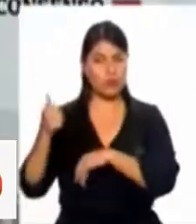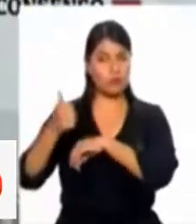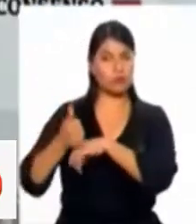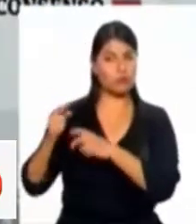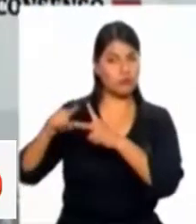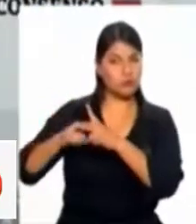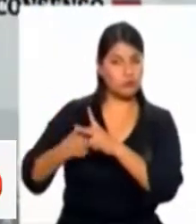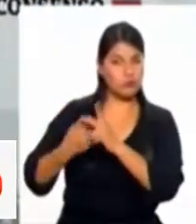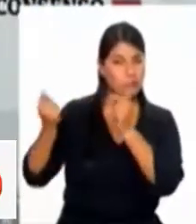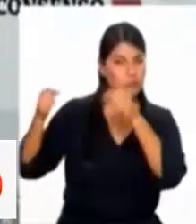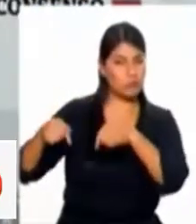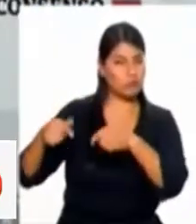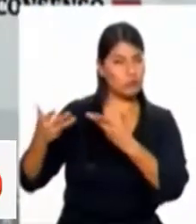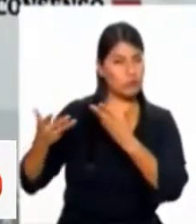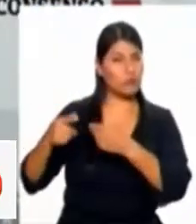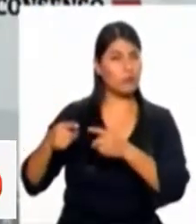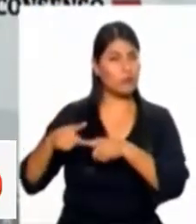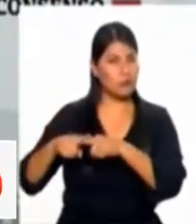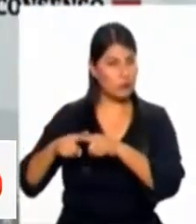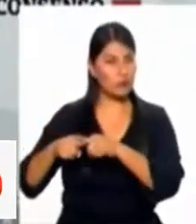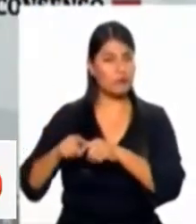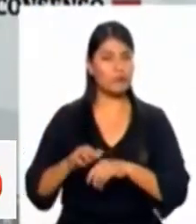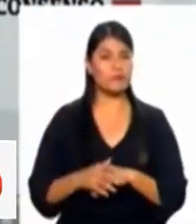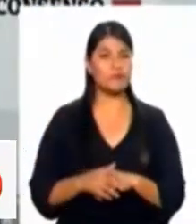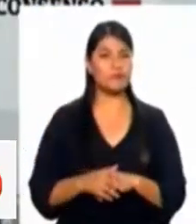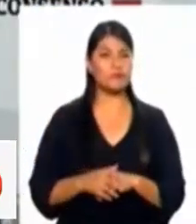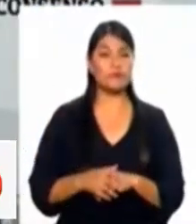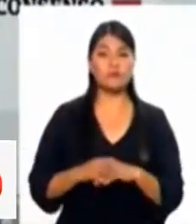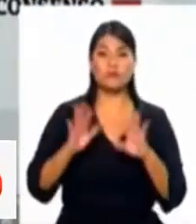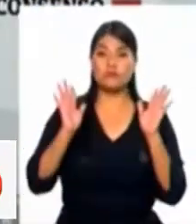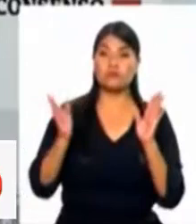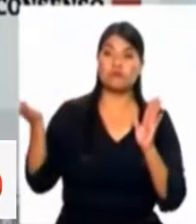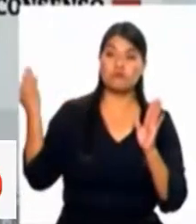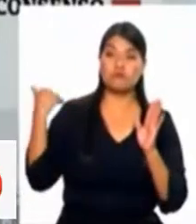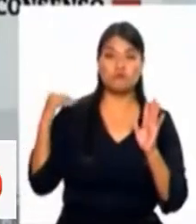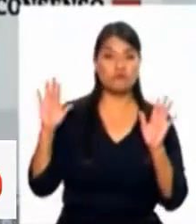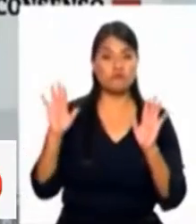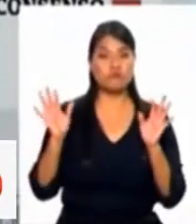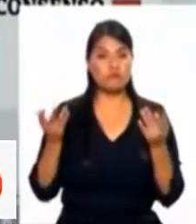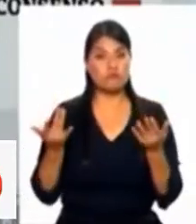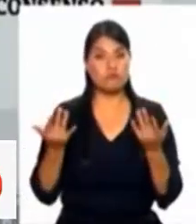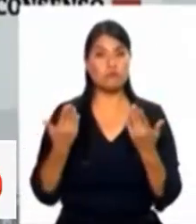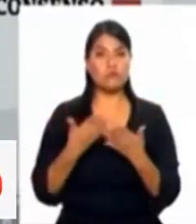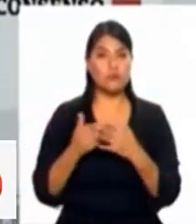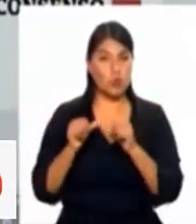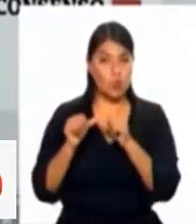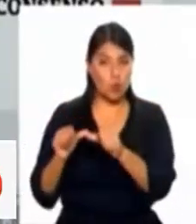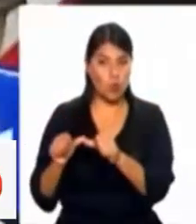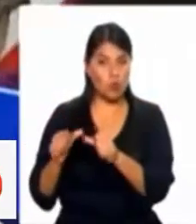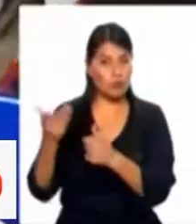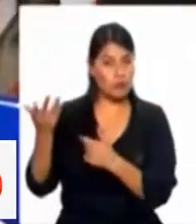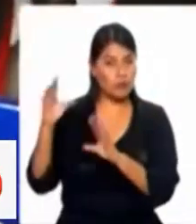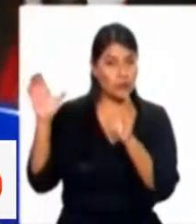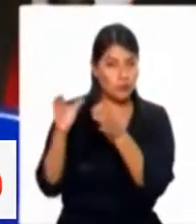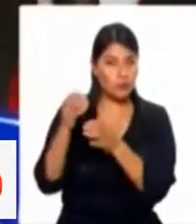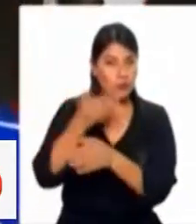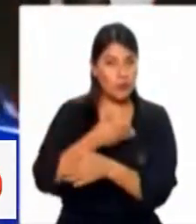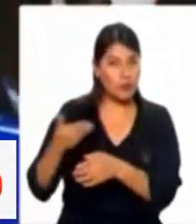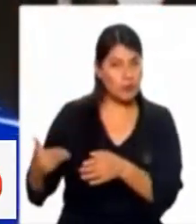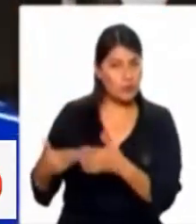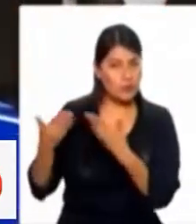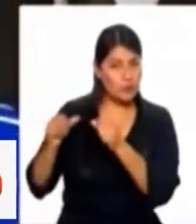cargo. Nunca creo que haya habido un caso parecido. Está descalificado totalmente para continuar siendo presidente del Congreso.